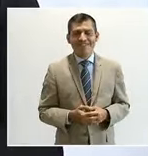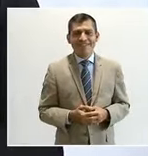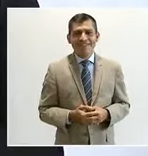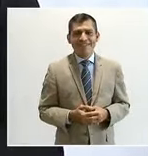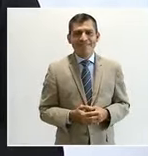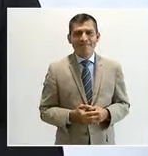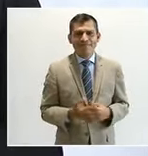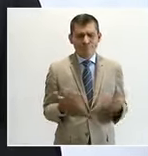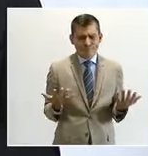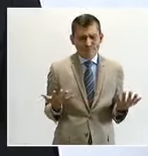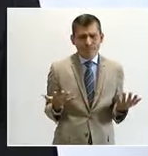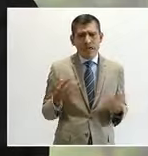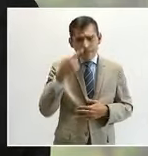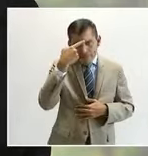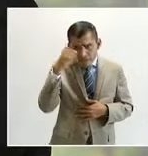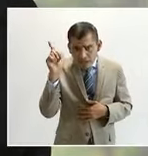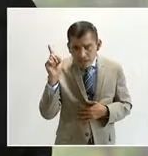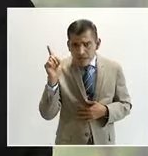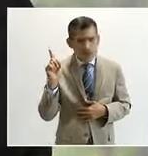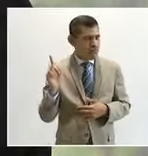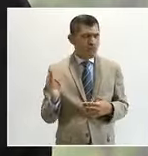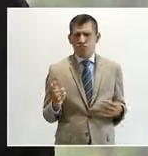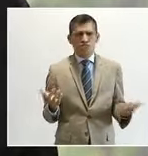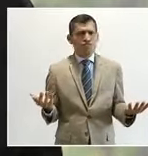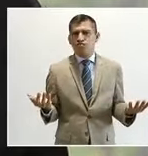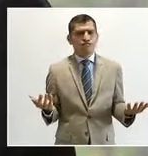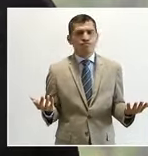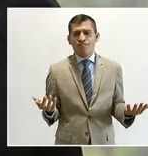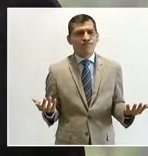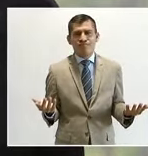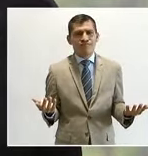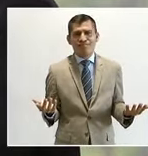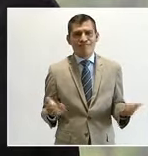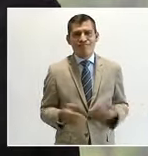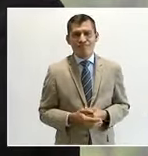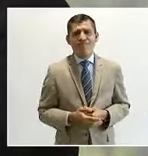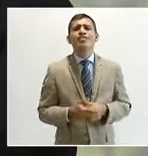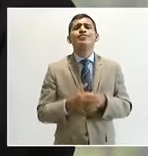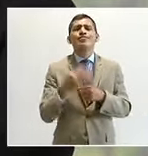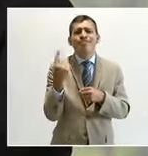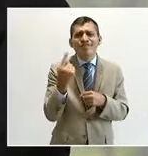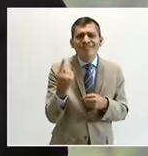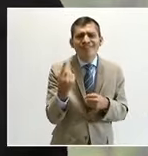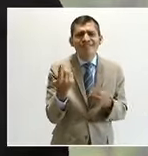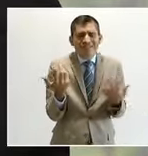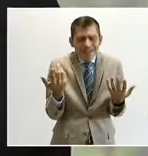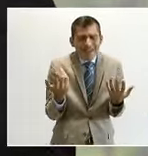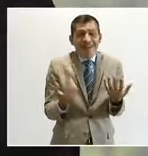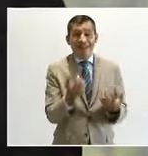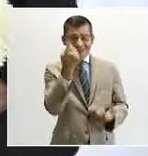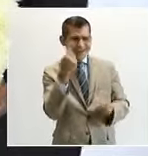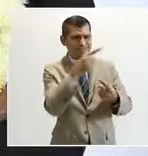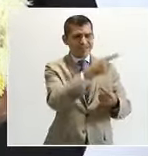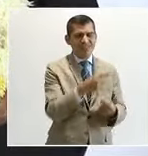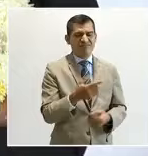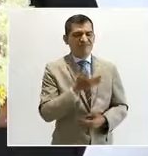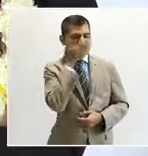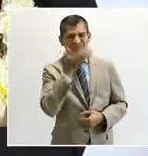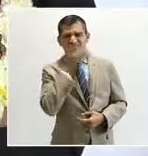es fácil porque los que estaban acostumbrados a robar